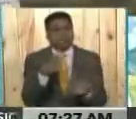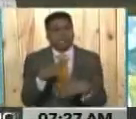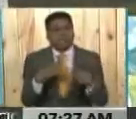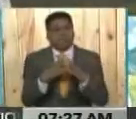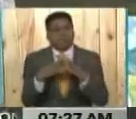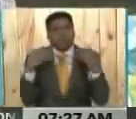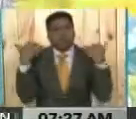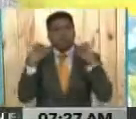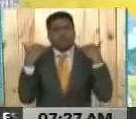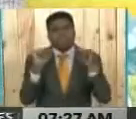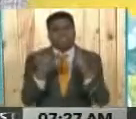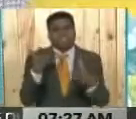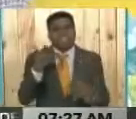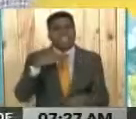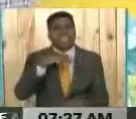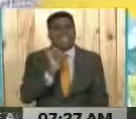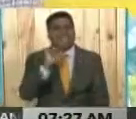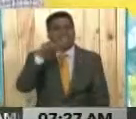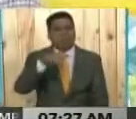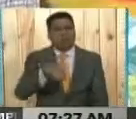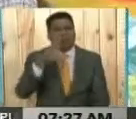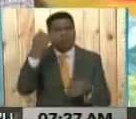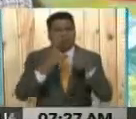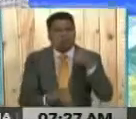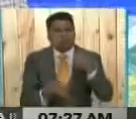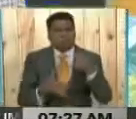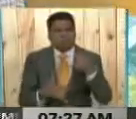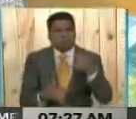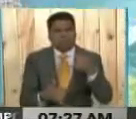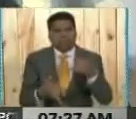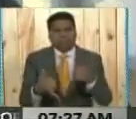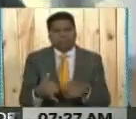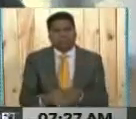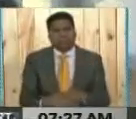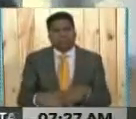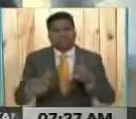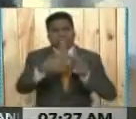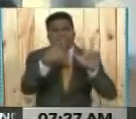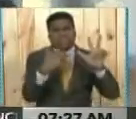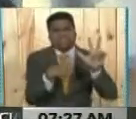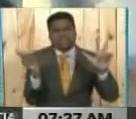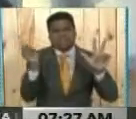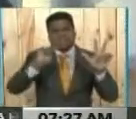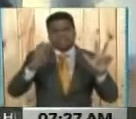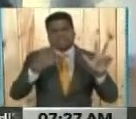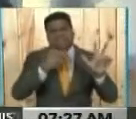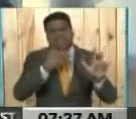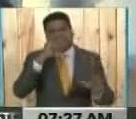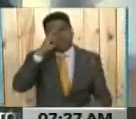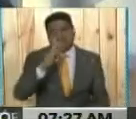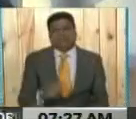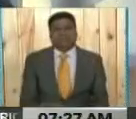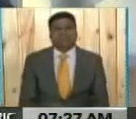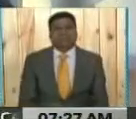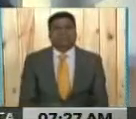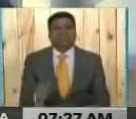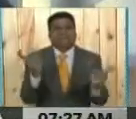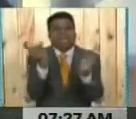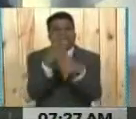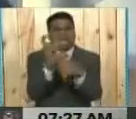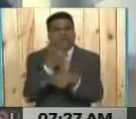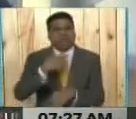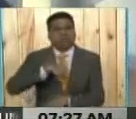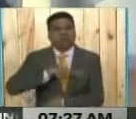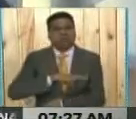hay preparado para este último trimestre del año en materia cultural. Bueno, en agosto tuvimos la reunión